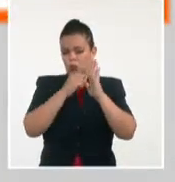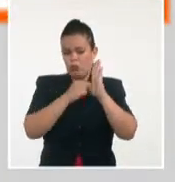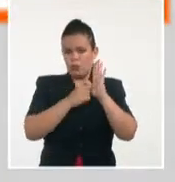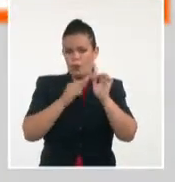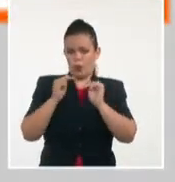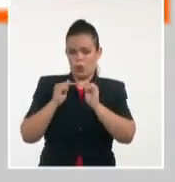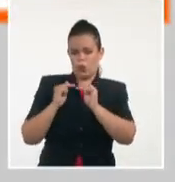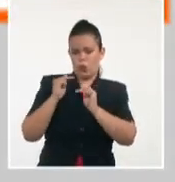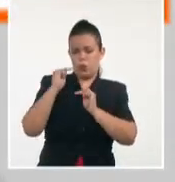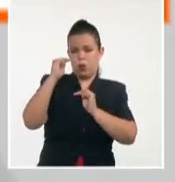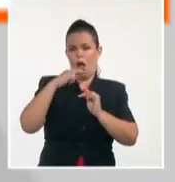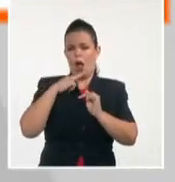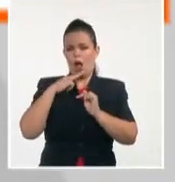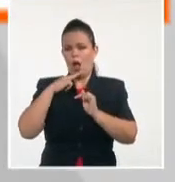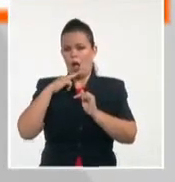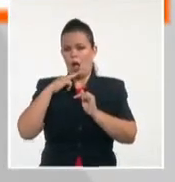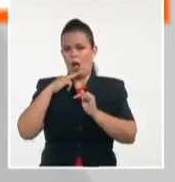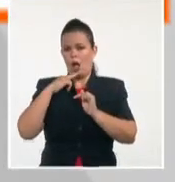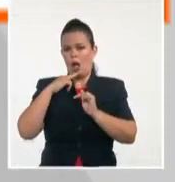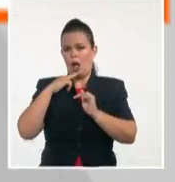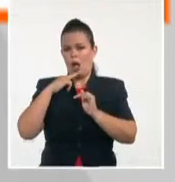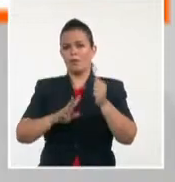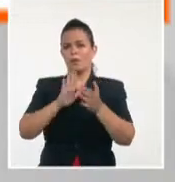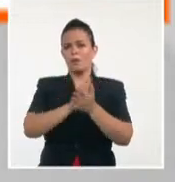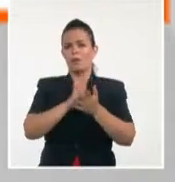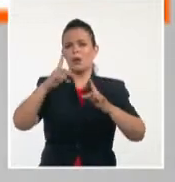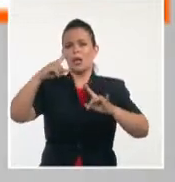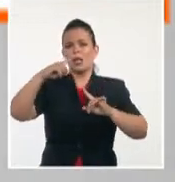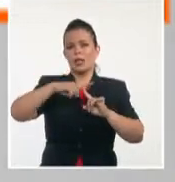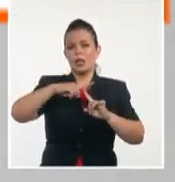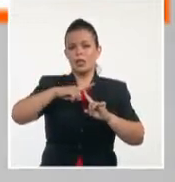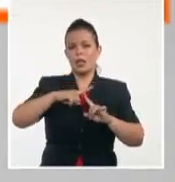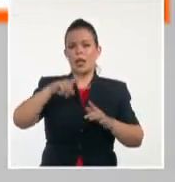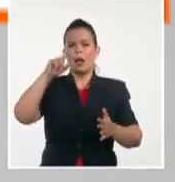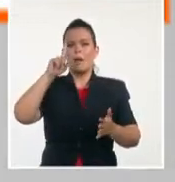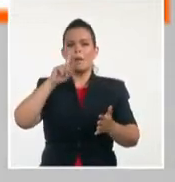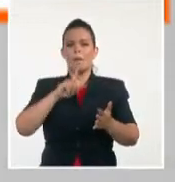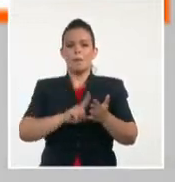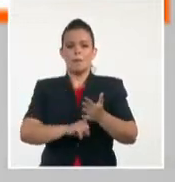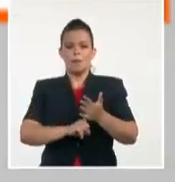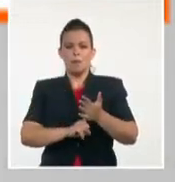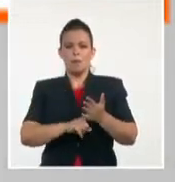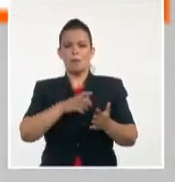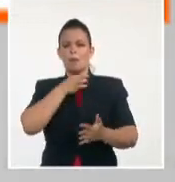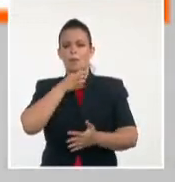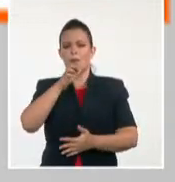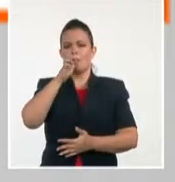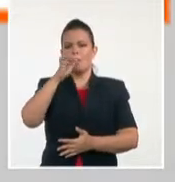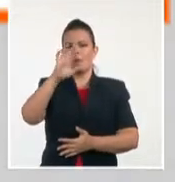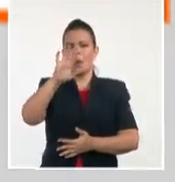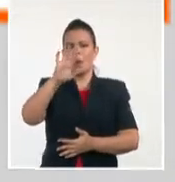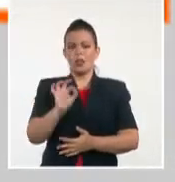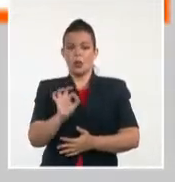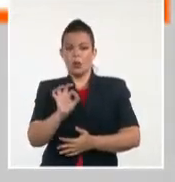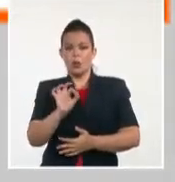En Pedro Betancur, Matanzas, fue donde cayeron en esas 24 horas